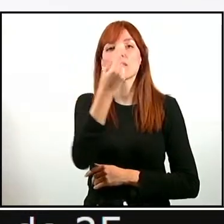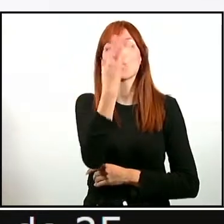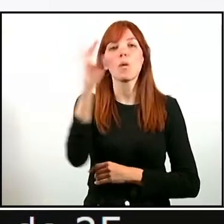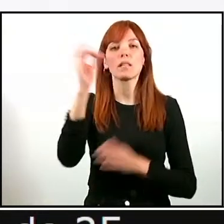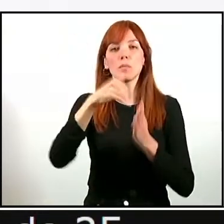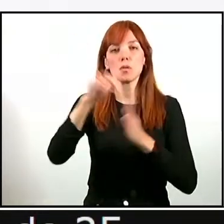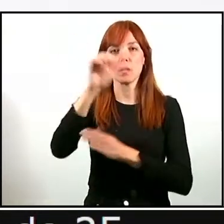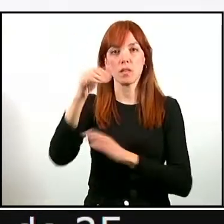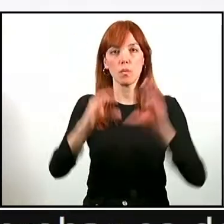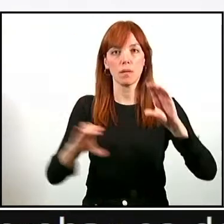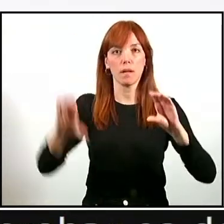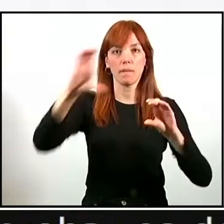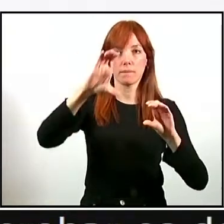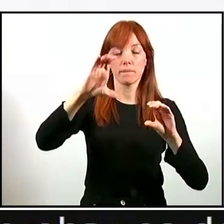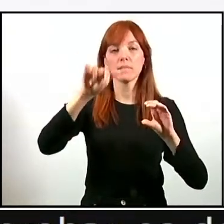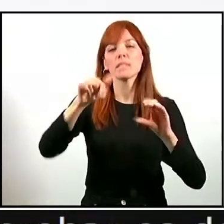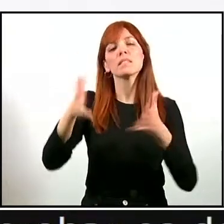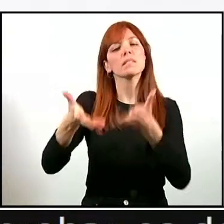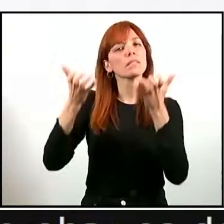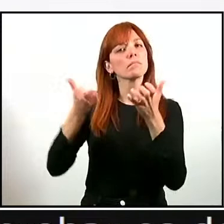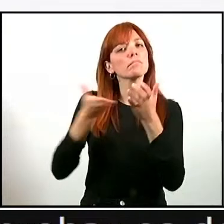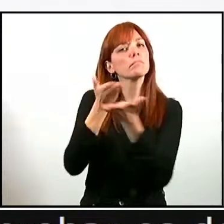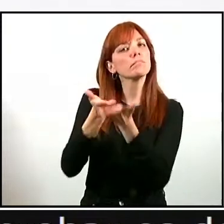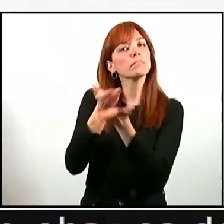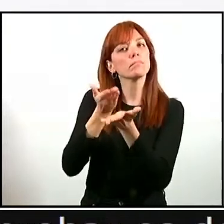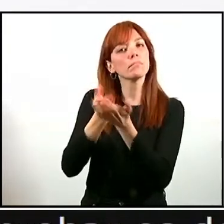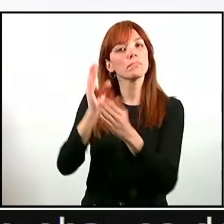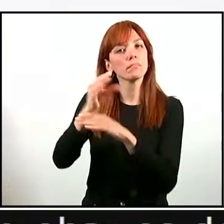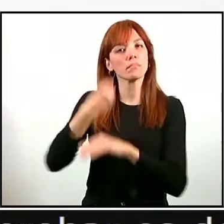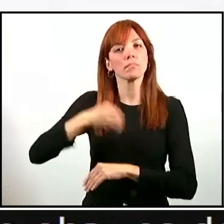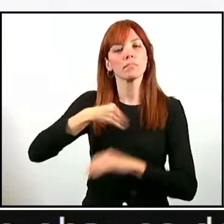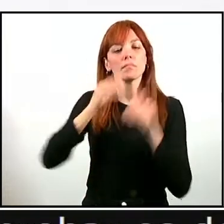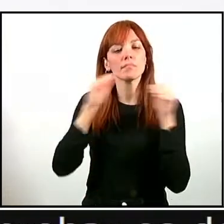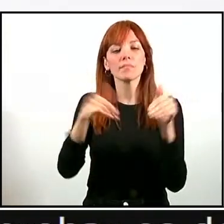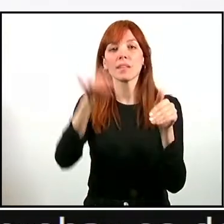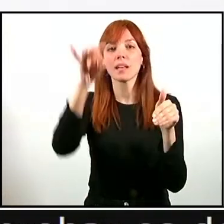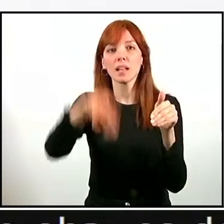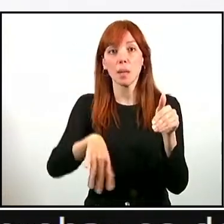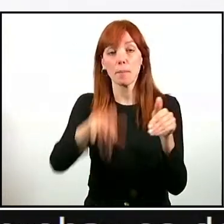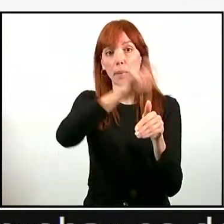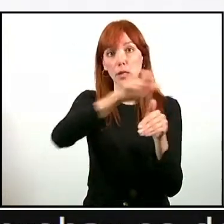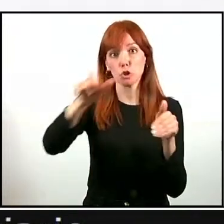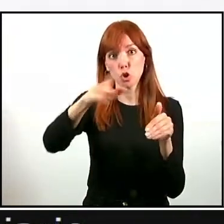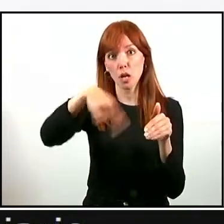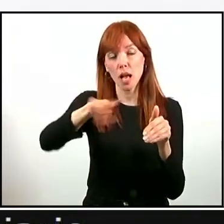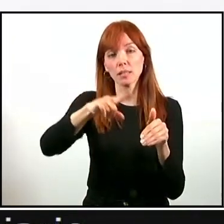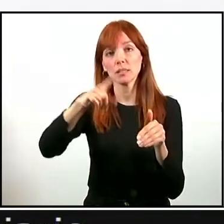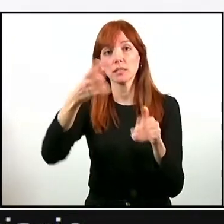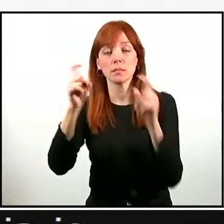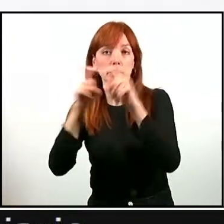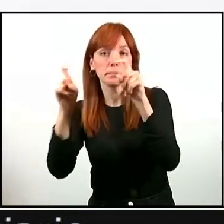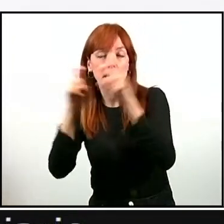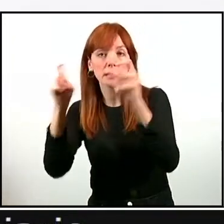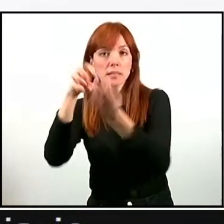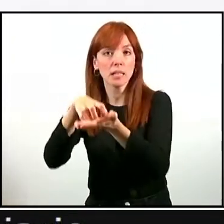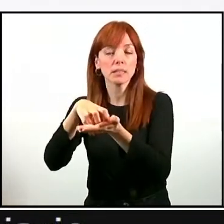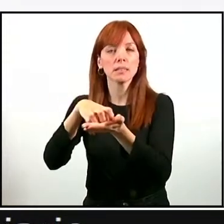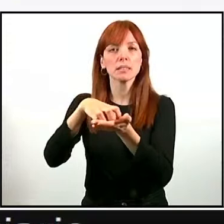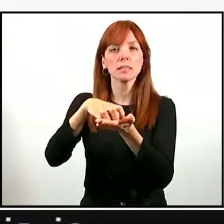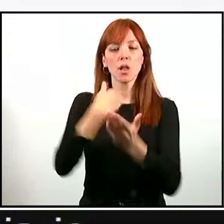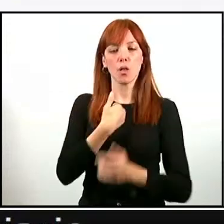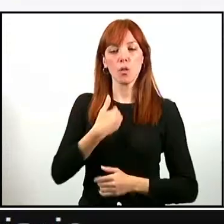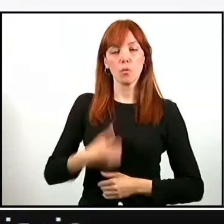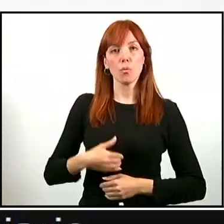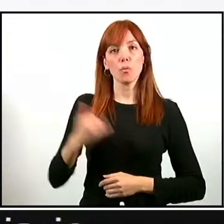euros. ¿Quién podrán ser los beneficiarios de estas ayudas? Pues personas físicas o jurídicas, titulares de